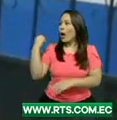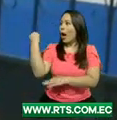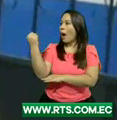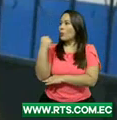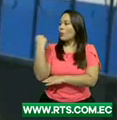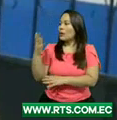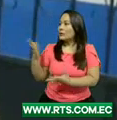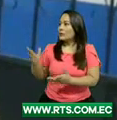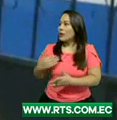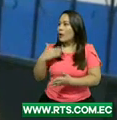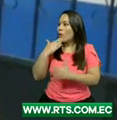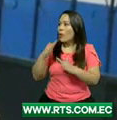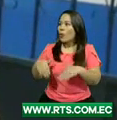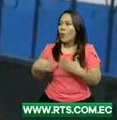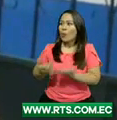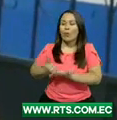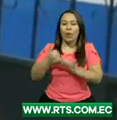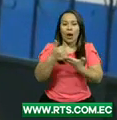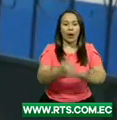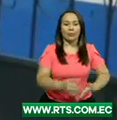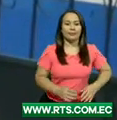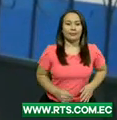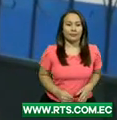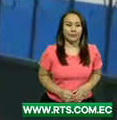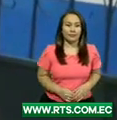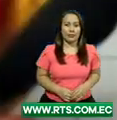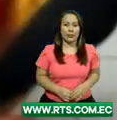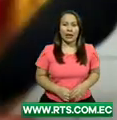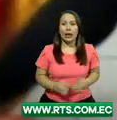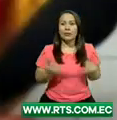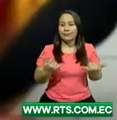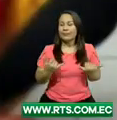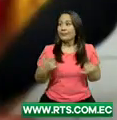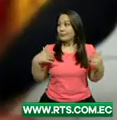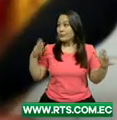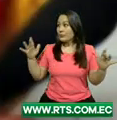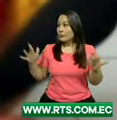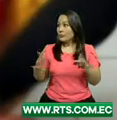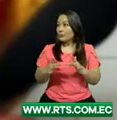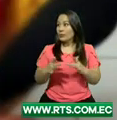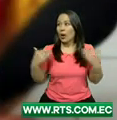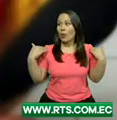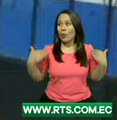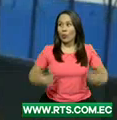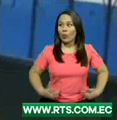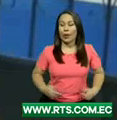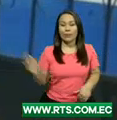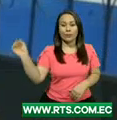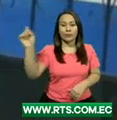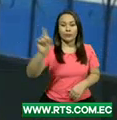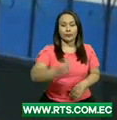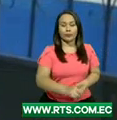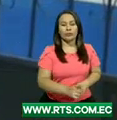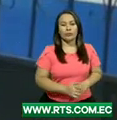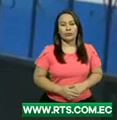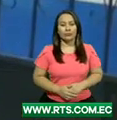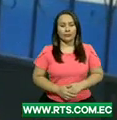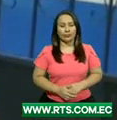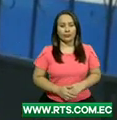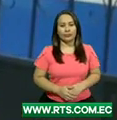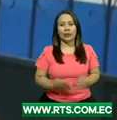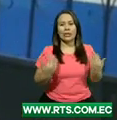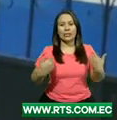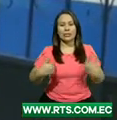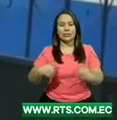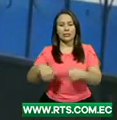que al momento se nos enlazamos con los cuerpos de bomberos de esta jurisdicción llegando el